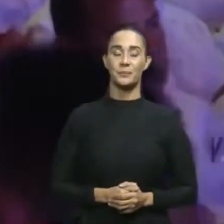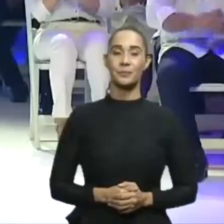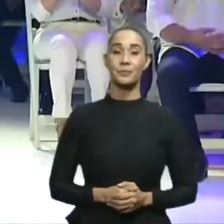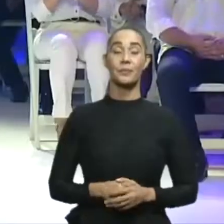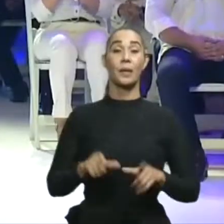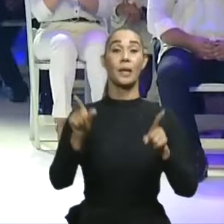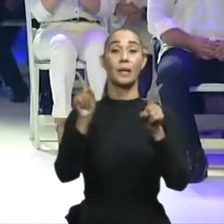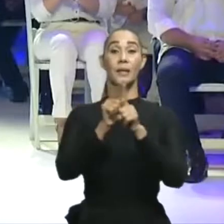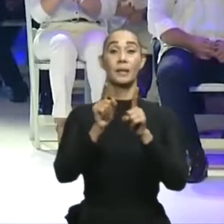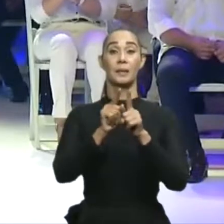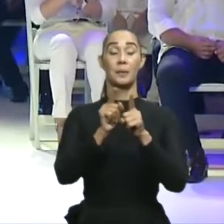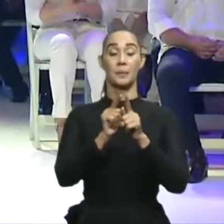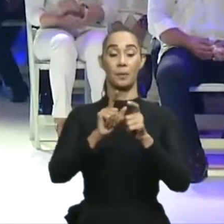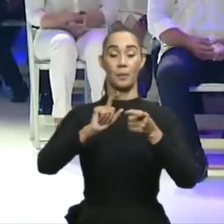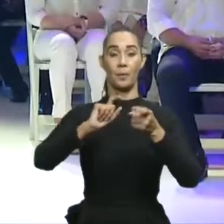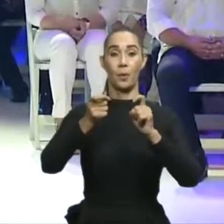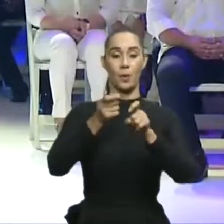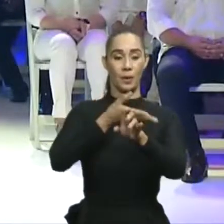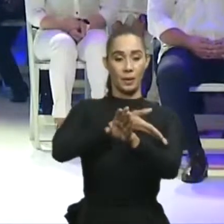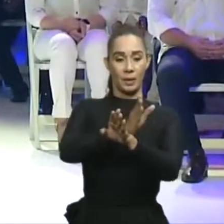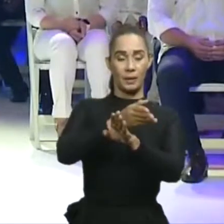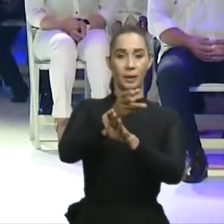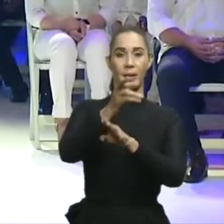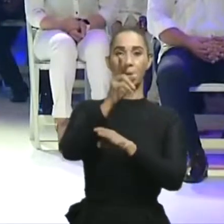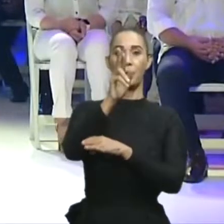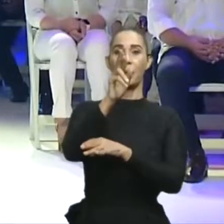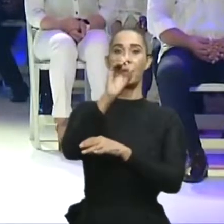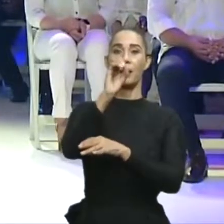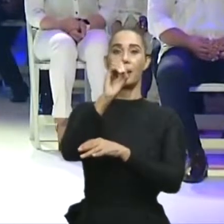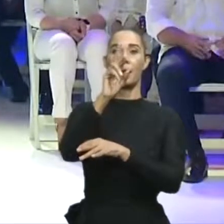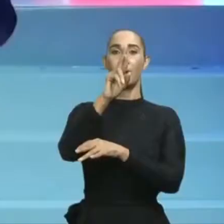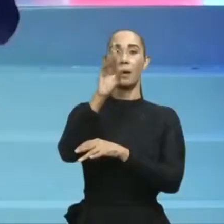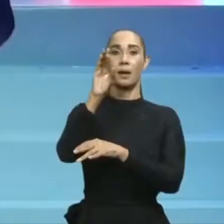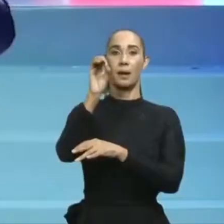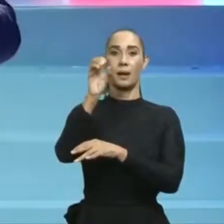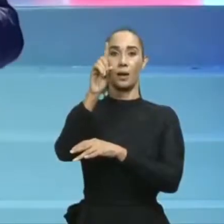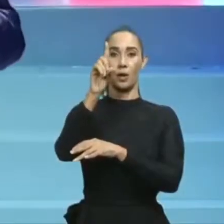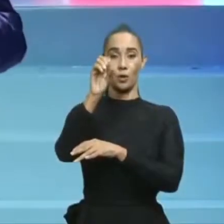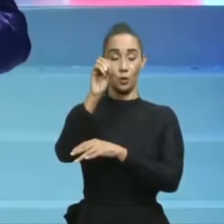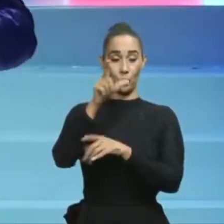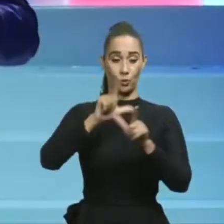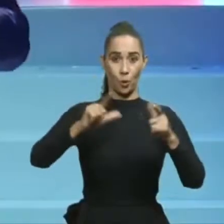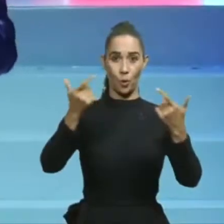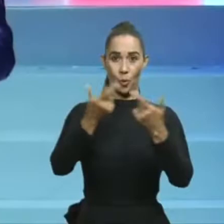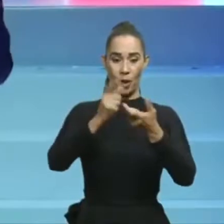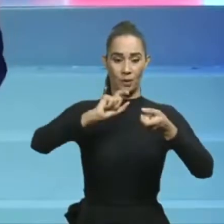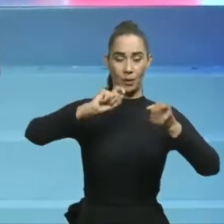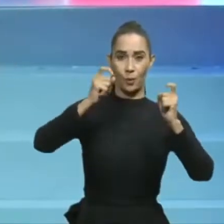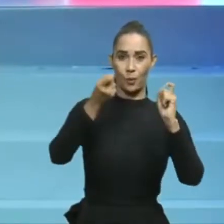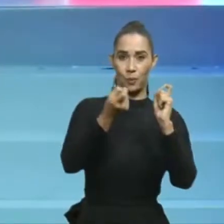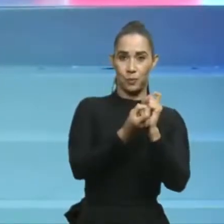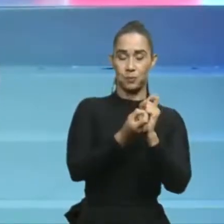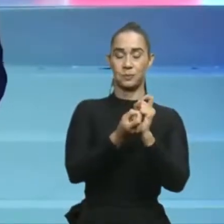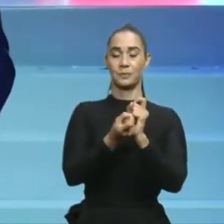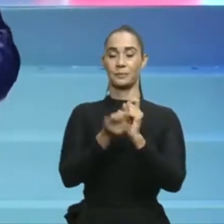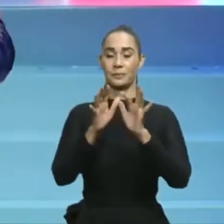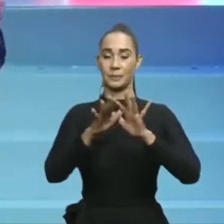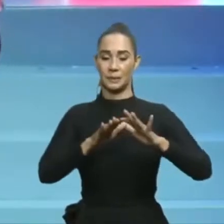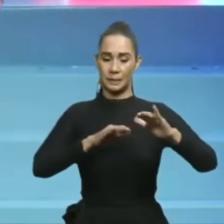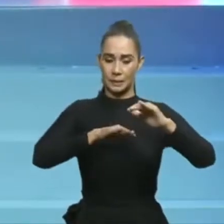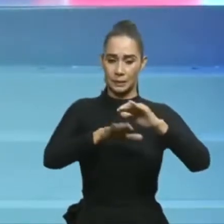y vamos a convertir la ribera del arroyo en áreas de esparcimiento y de creación cambiando el estado de hacinamiento